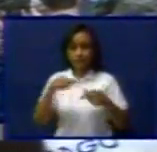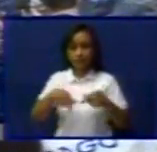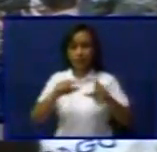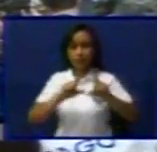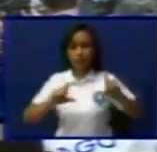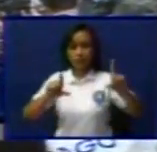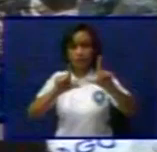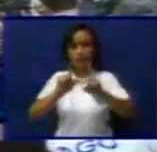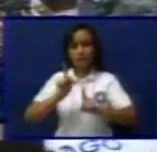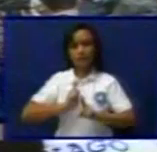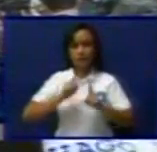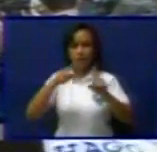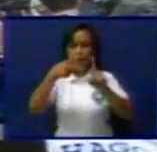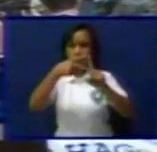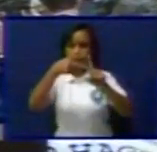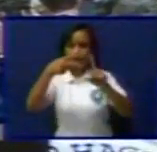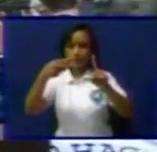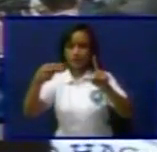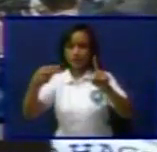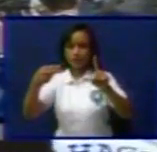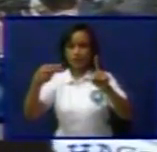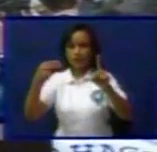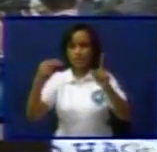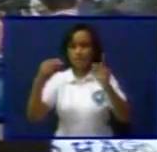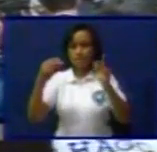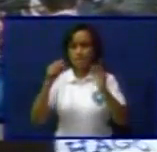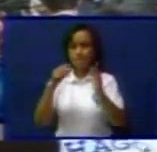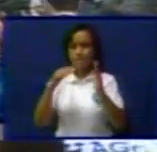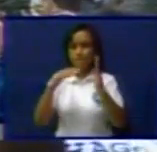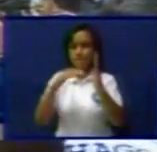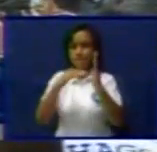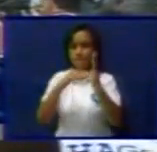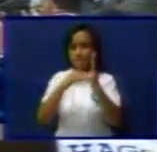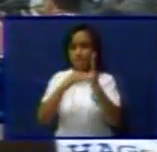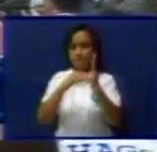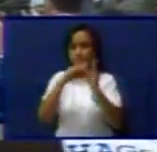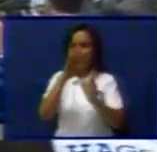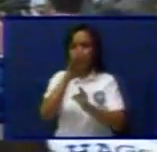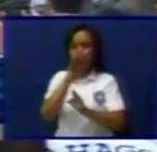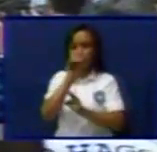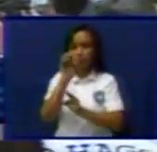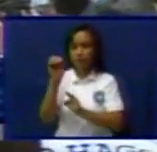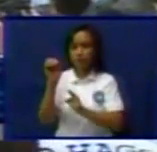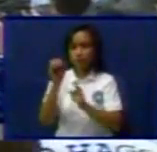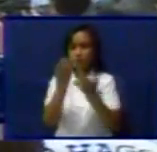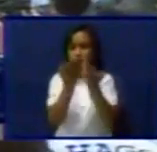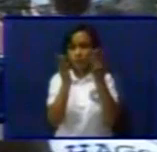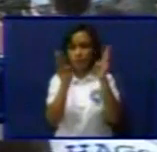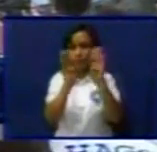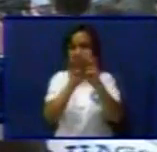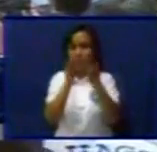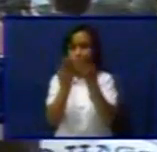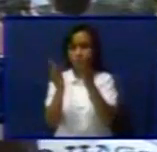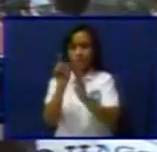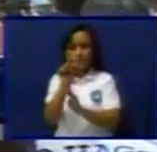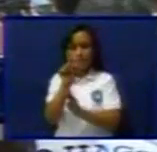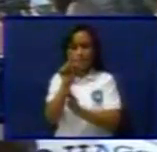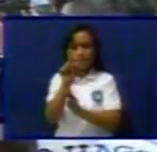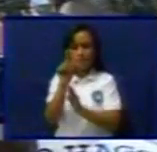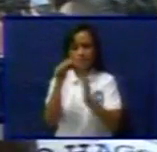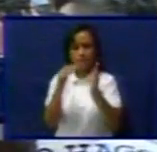Este complejo tendrá hoteles con 1.400 habitaciones y